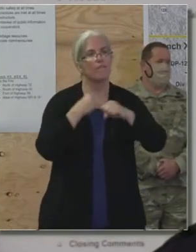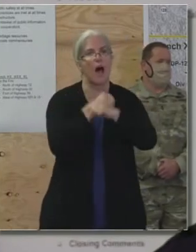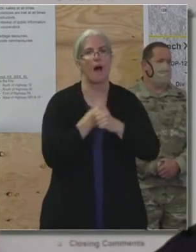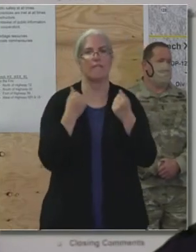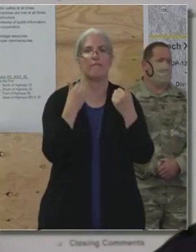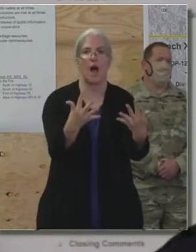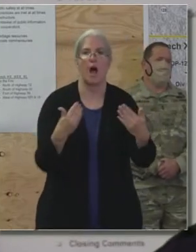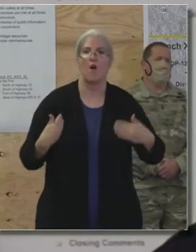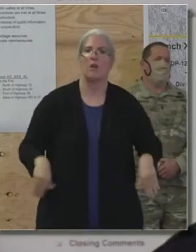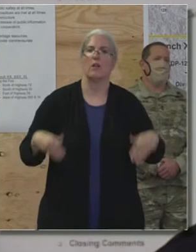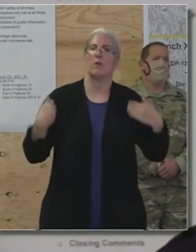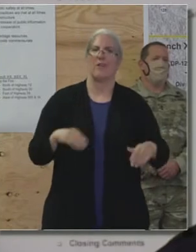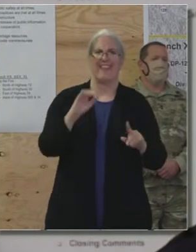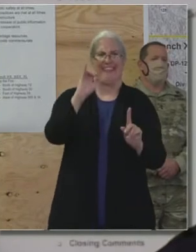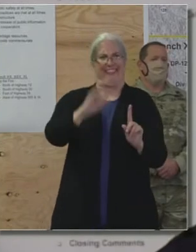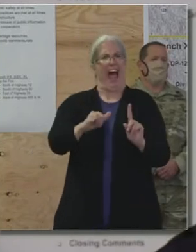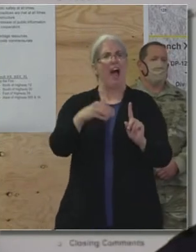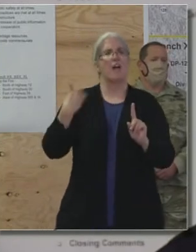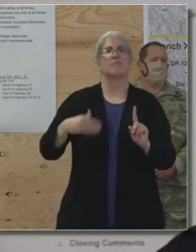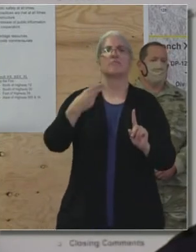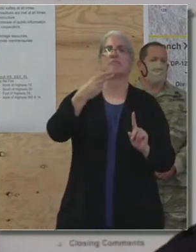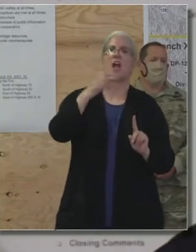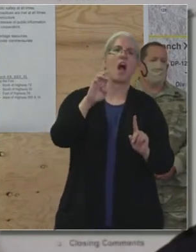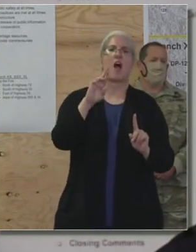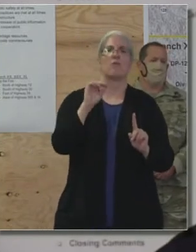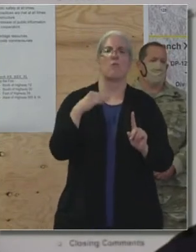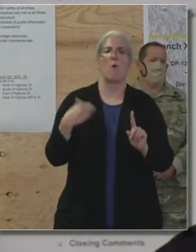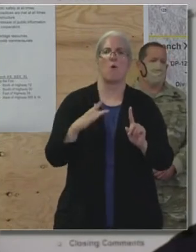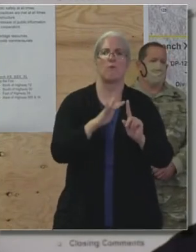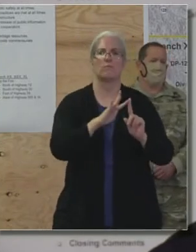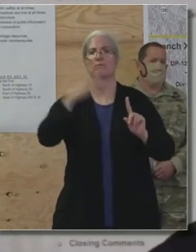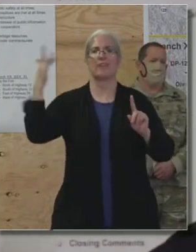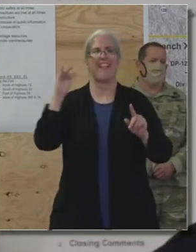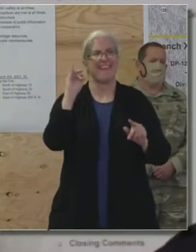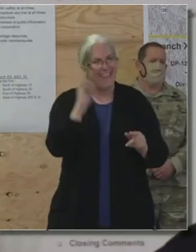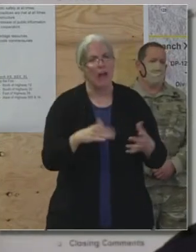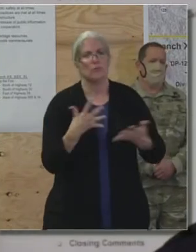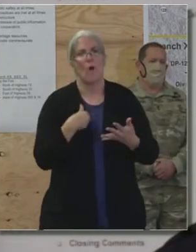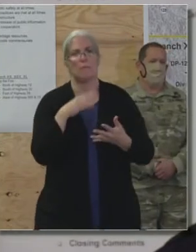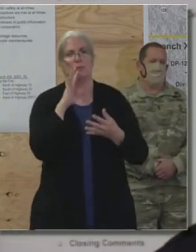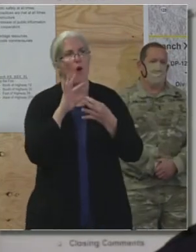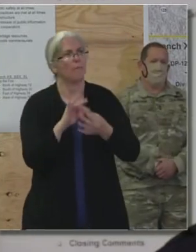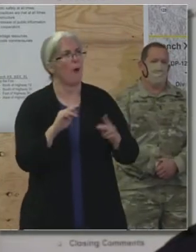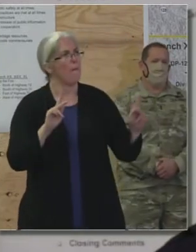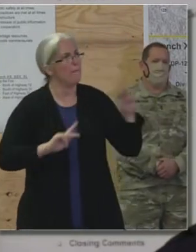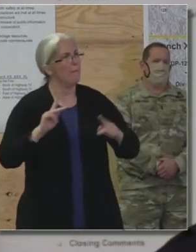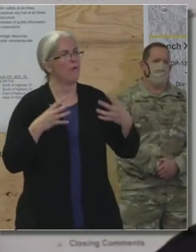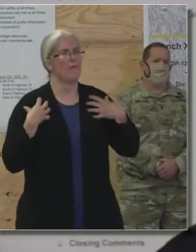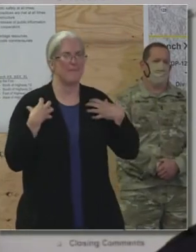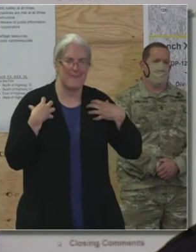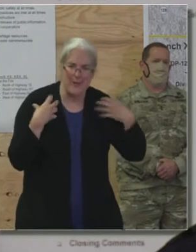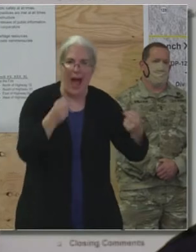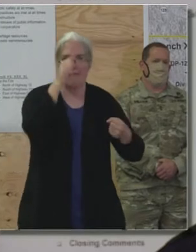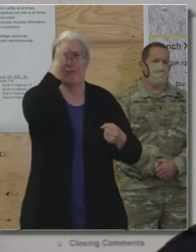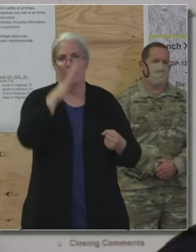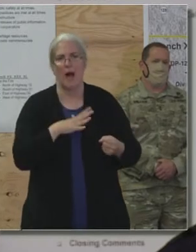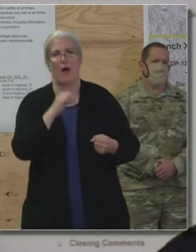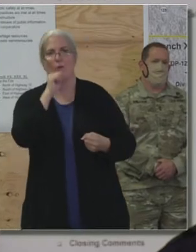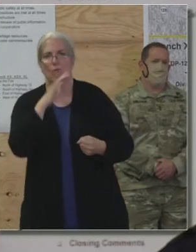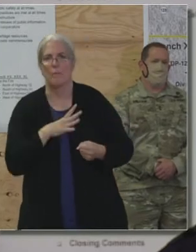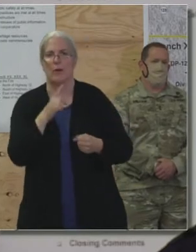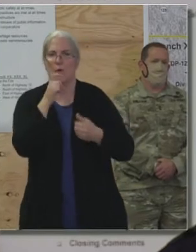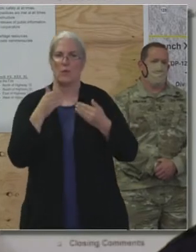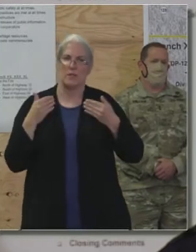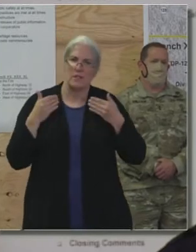proteger el hogar de usted cuando hablamos de héroes a eso nos referimos hombres y damas que están poniendo